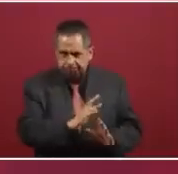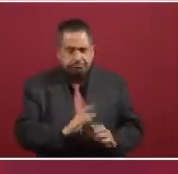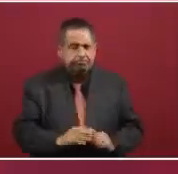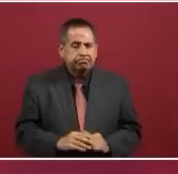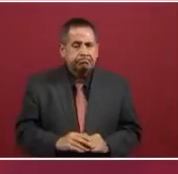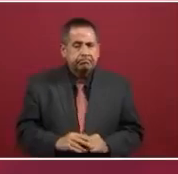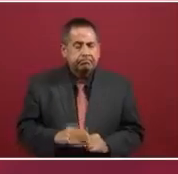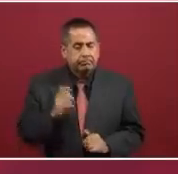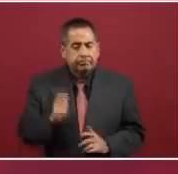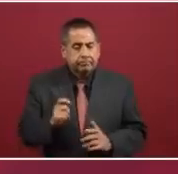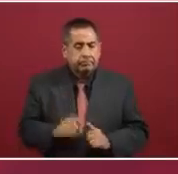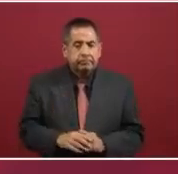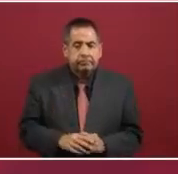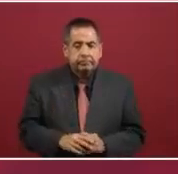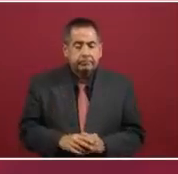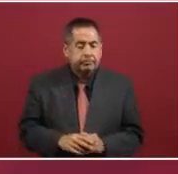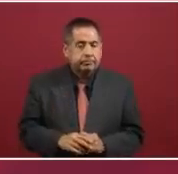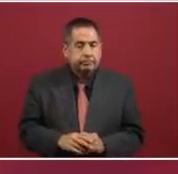que